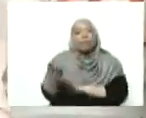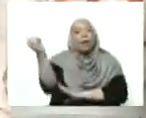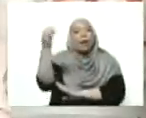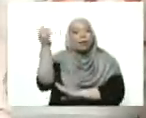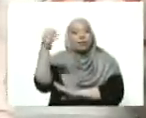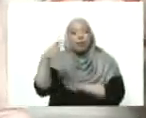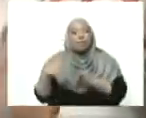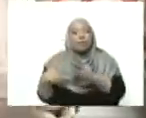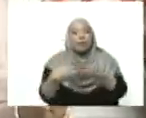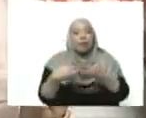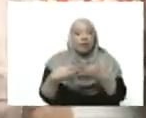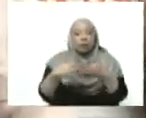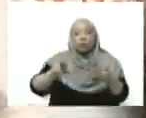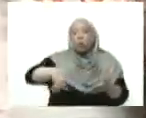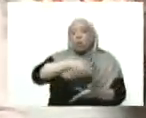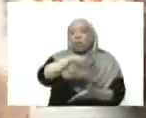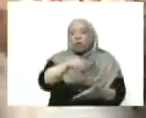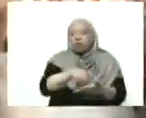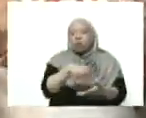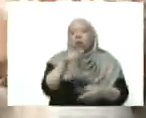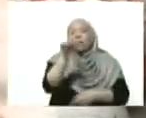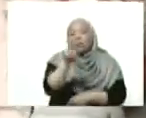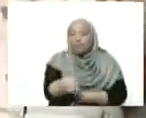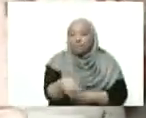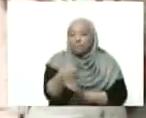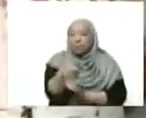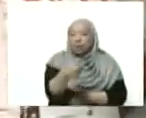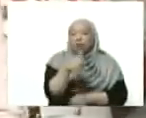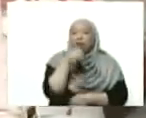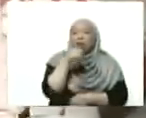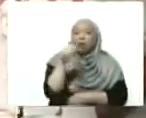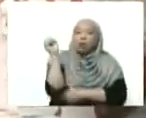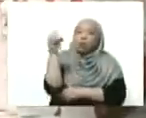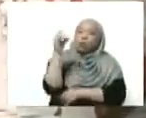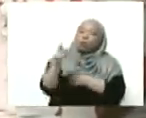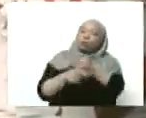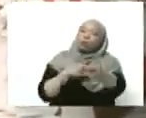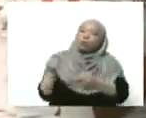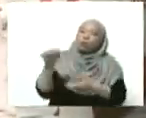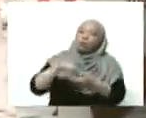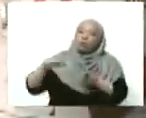autoridades gubernamentales. Con estos datos retornamos el contacto al estudio. Adelante.